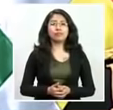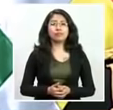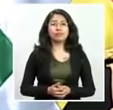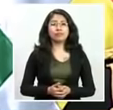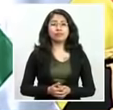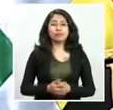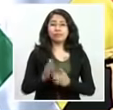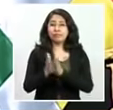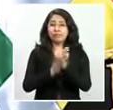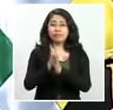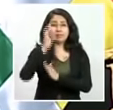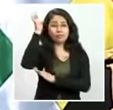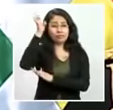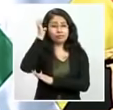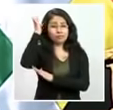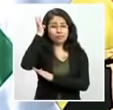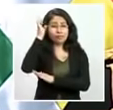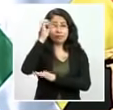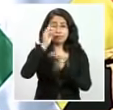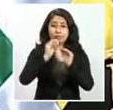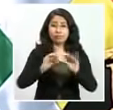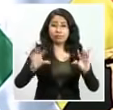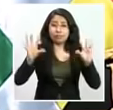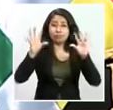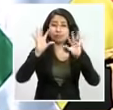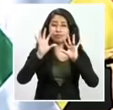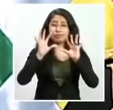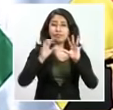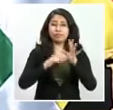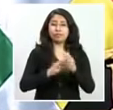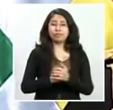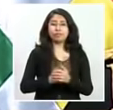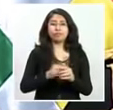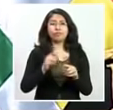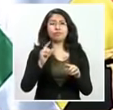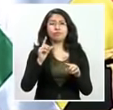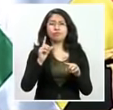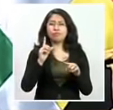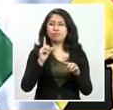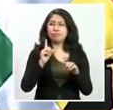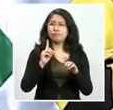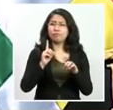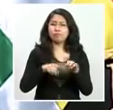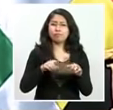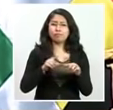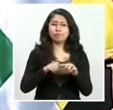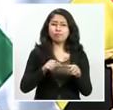de los intereses del Estado plurinacional no puede ser con odio,